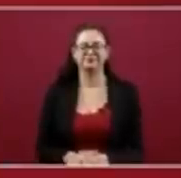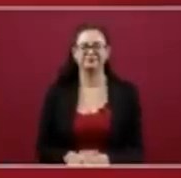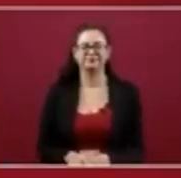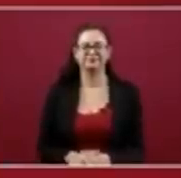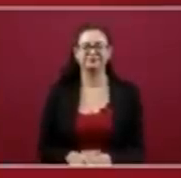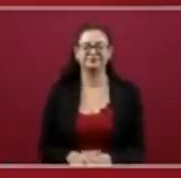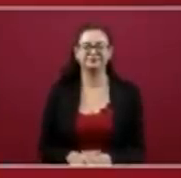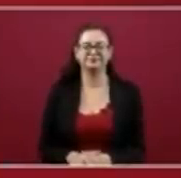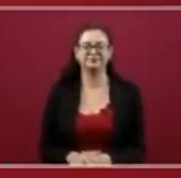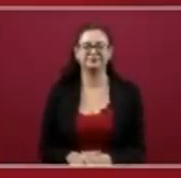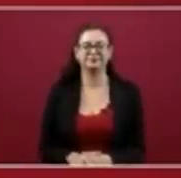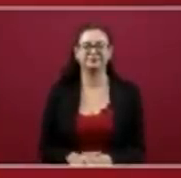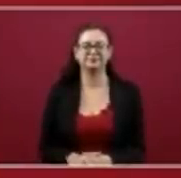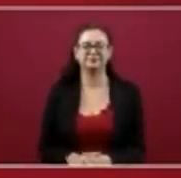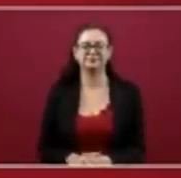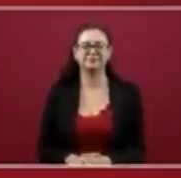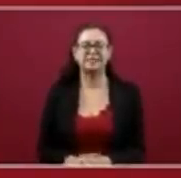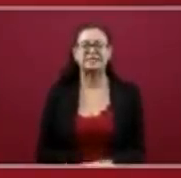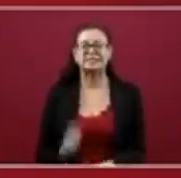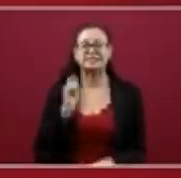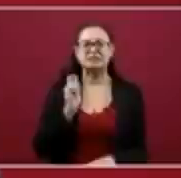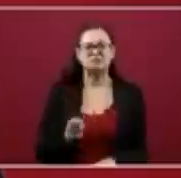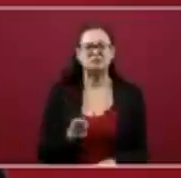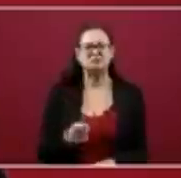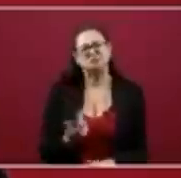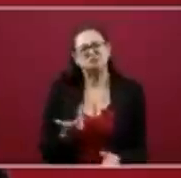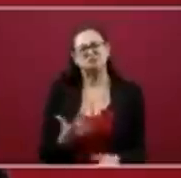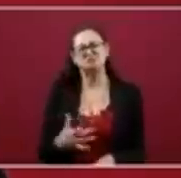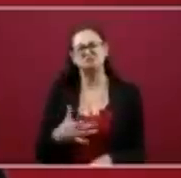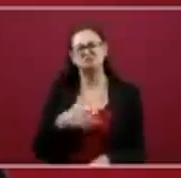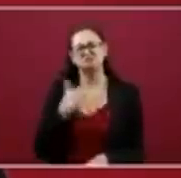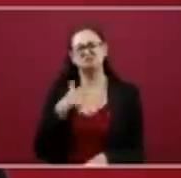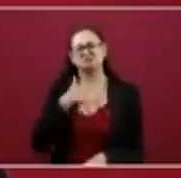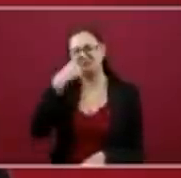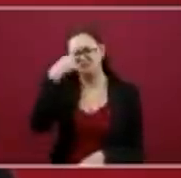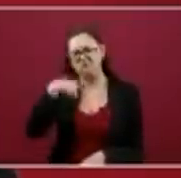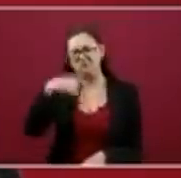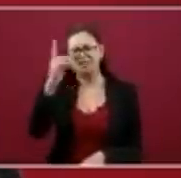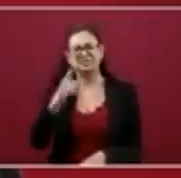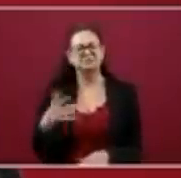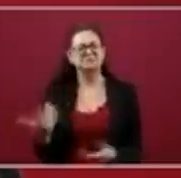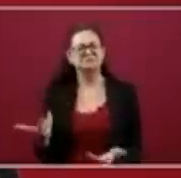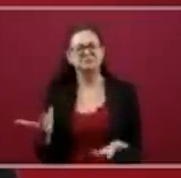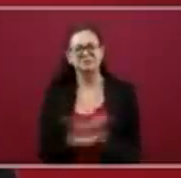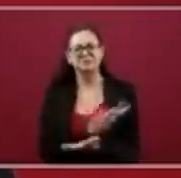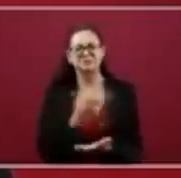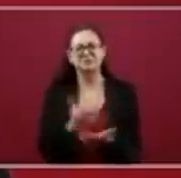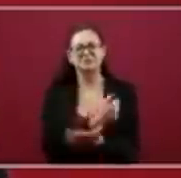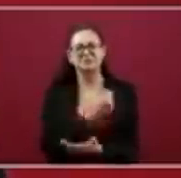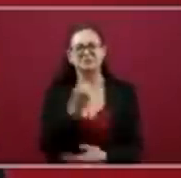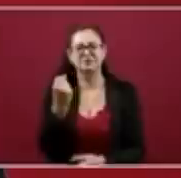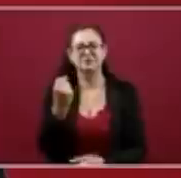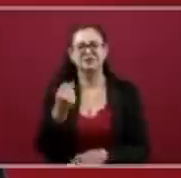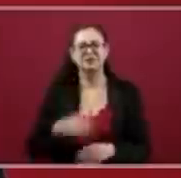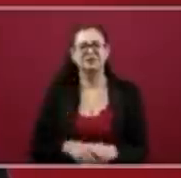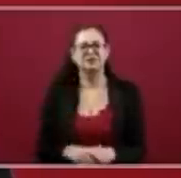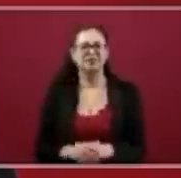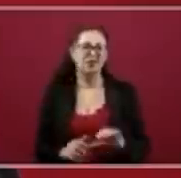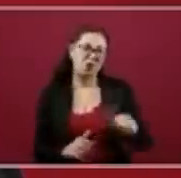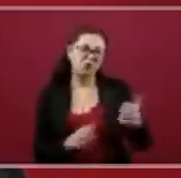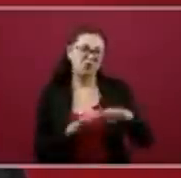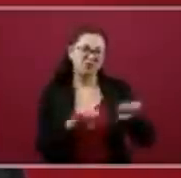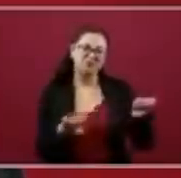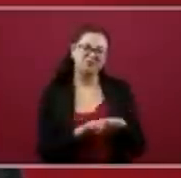a ganar sin problema, vamos a cepillarlos a los del otro